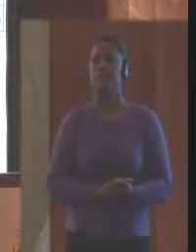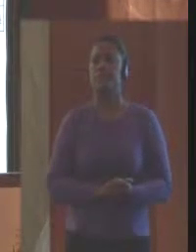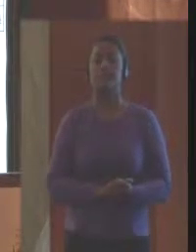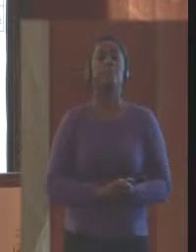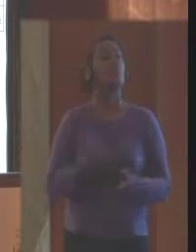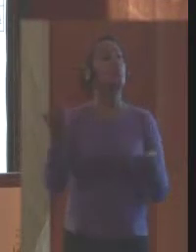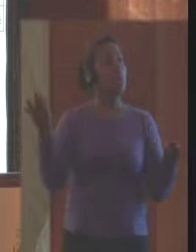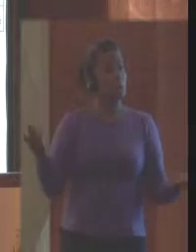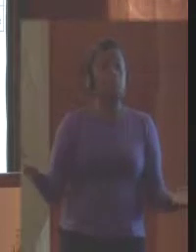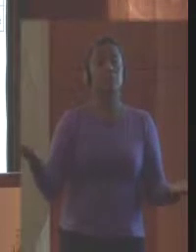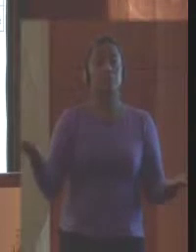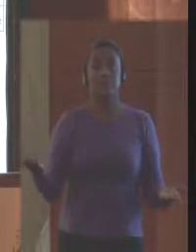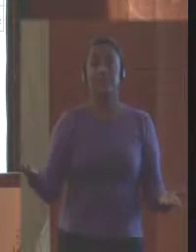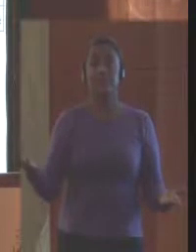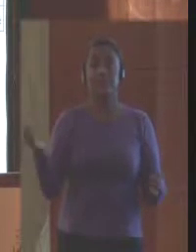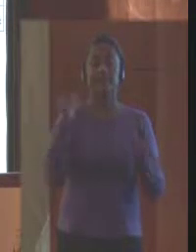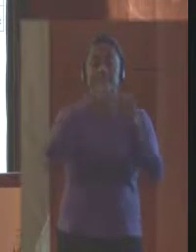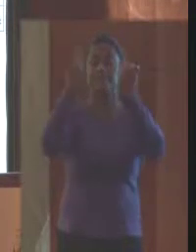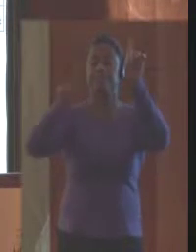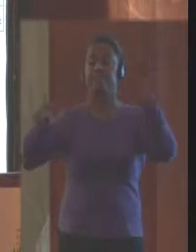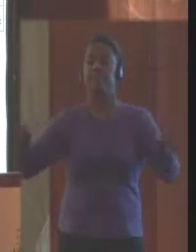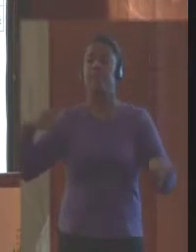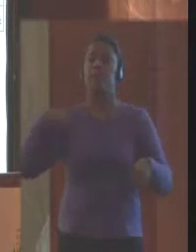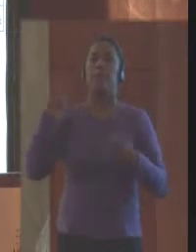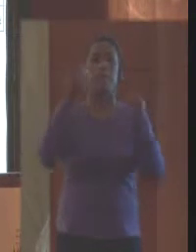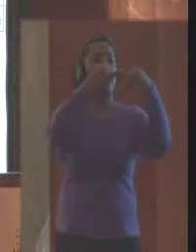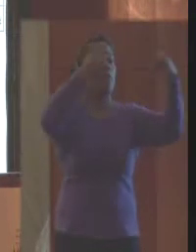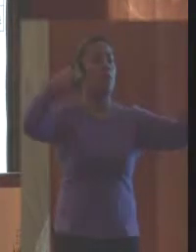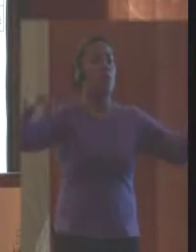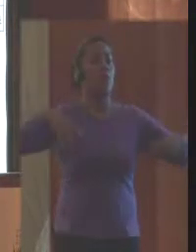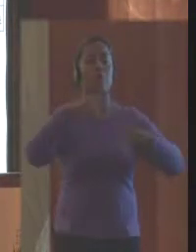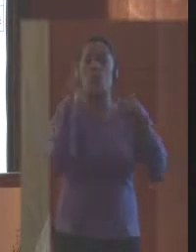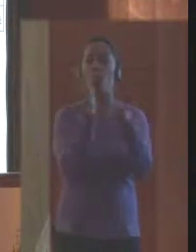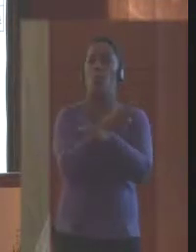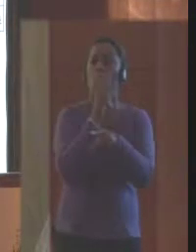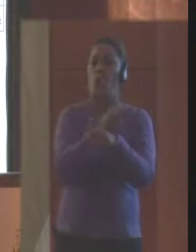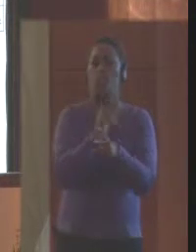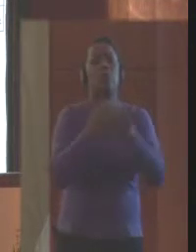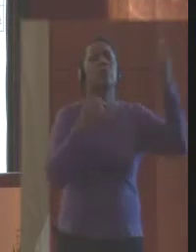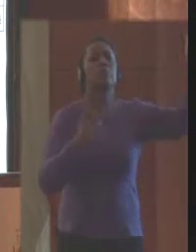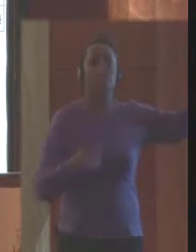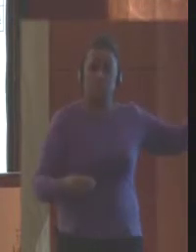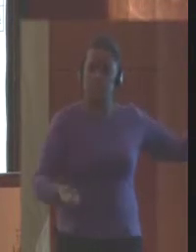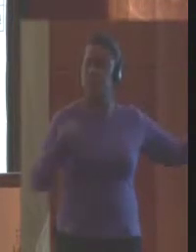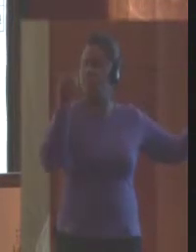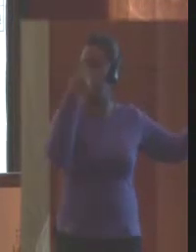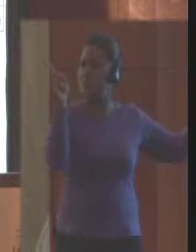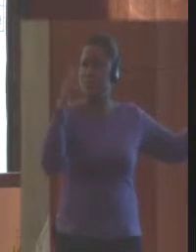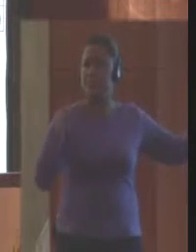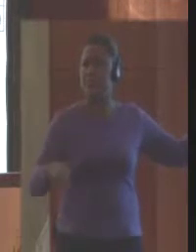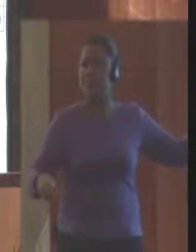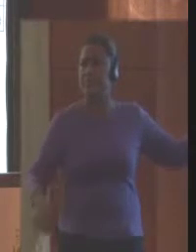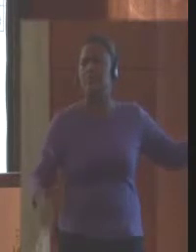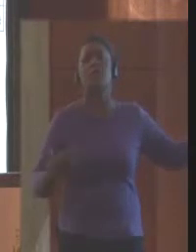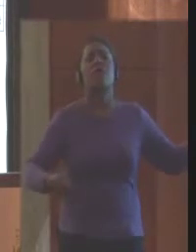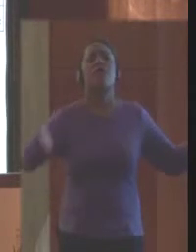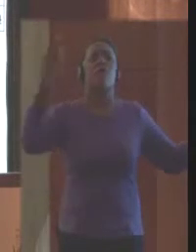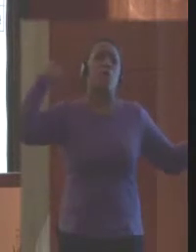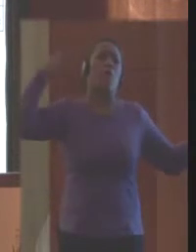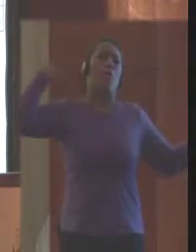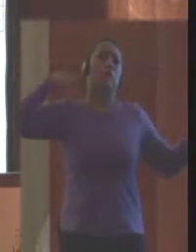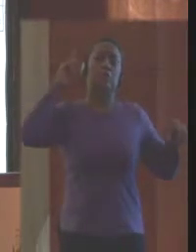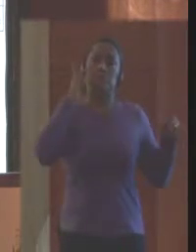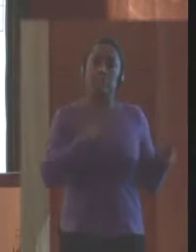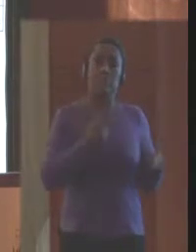En el caso de remoción en masa, mapas de riesgo hemos hecho, muchos. Y este es el mismo que tenemos hace rato